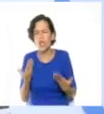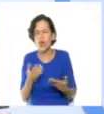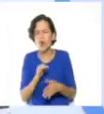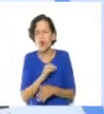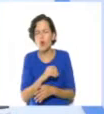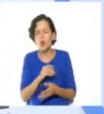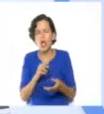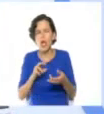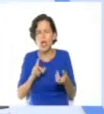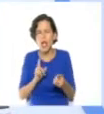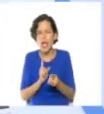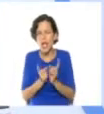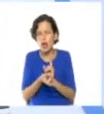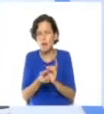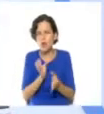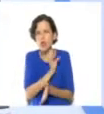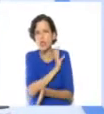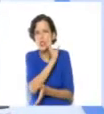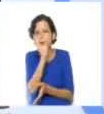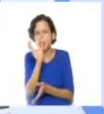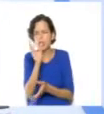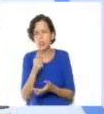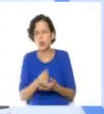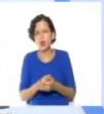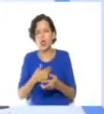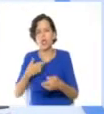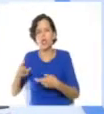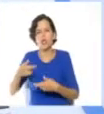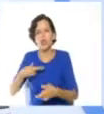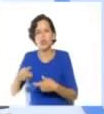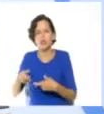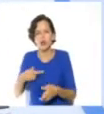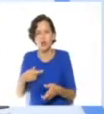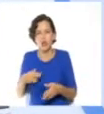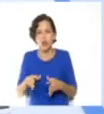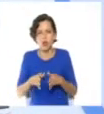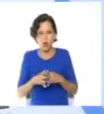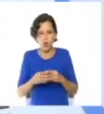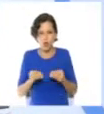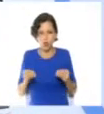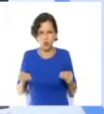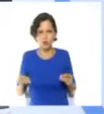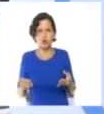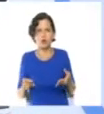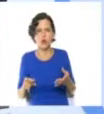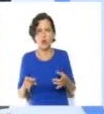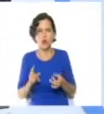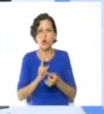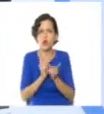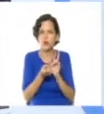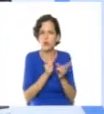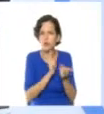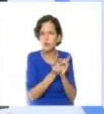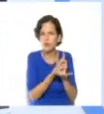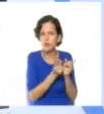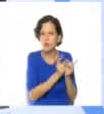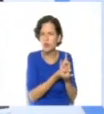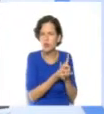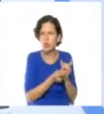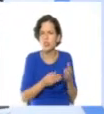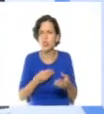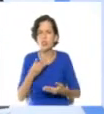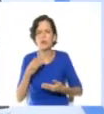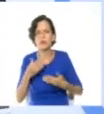cambio climático. Los cambios climáticos están relacionados con todas las variaciones que